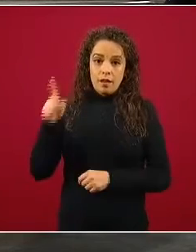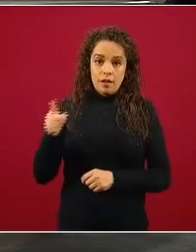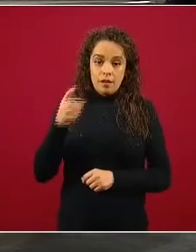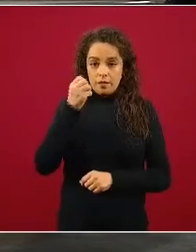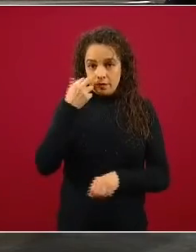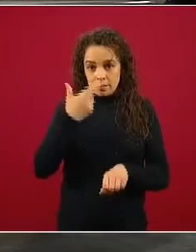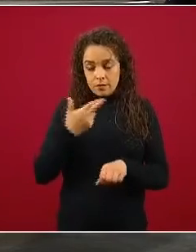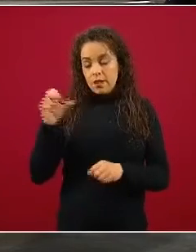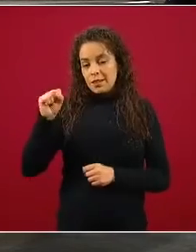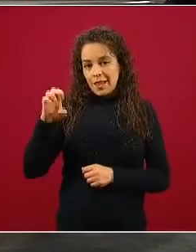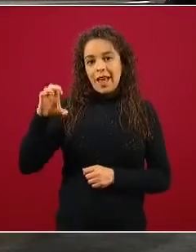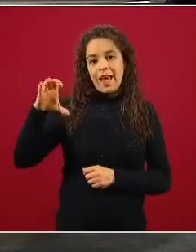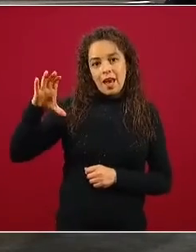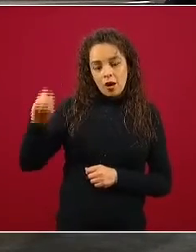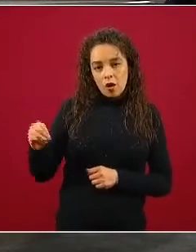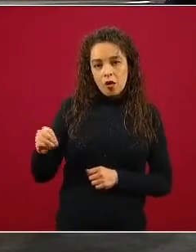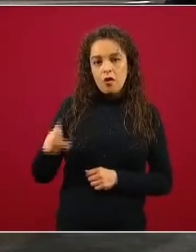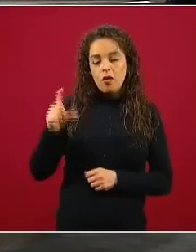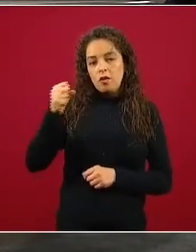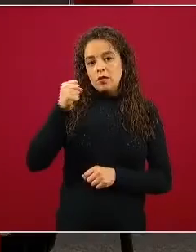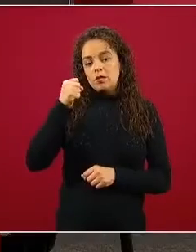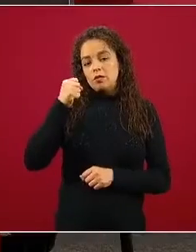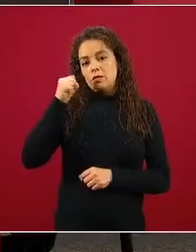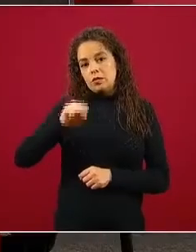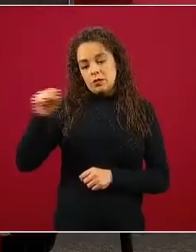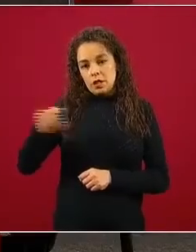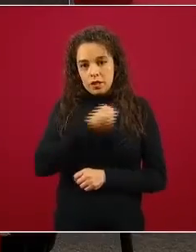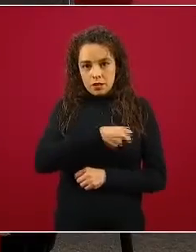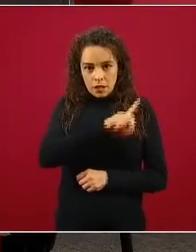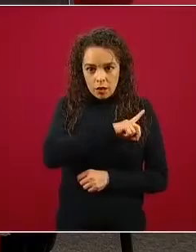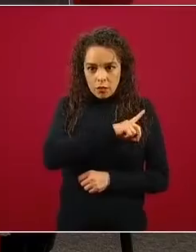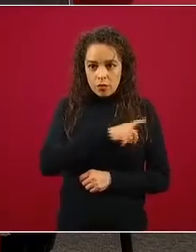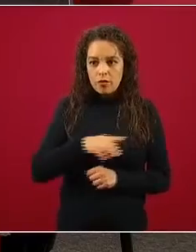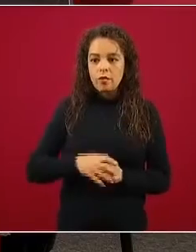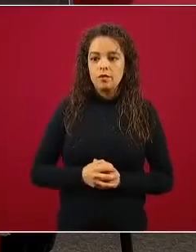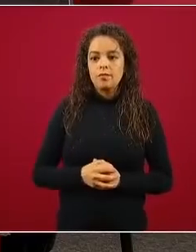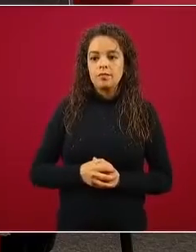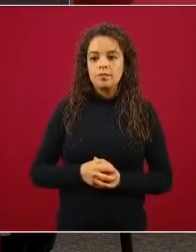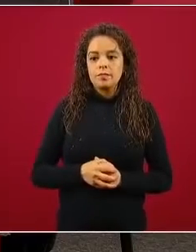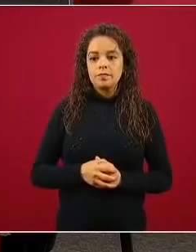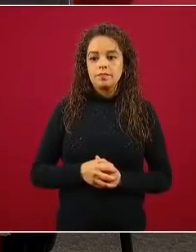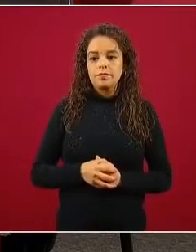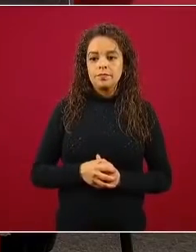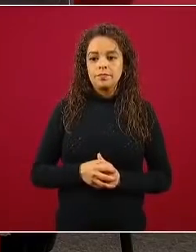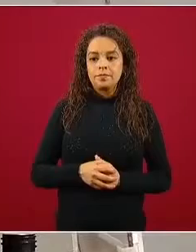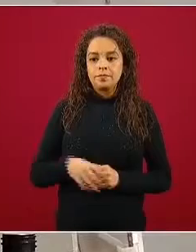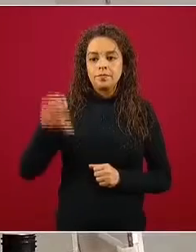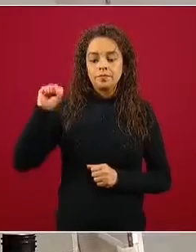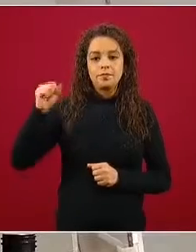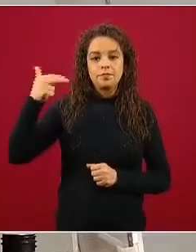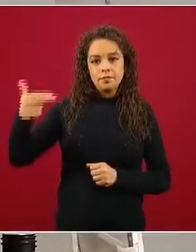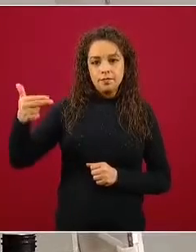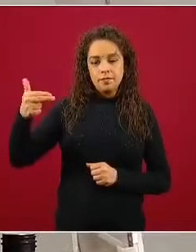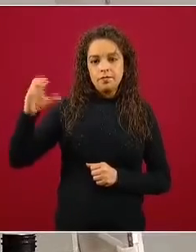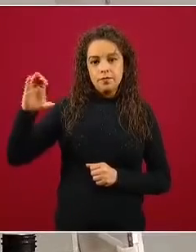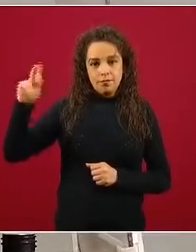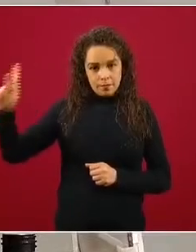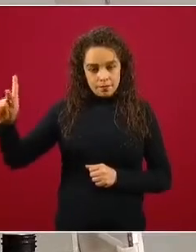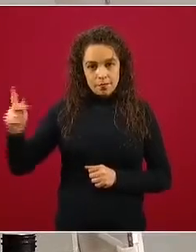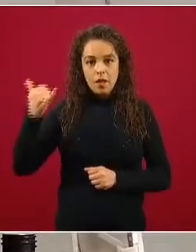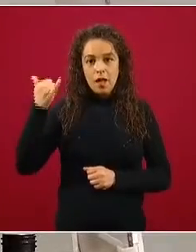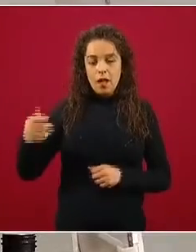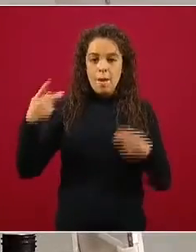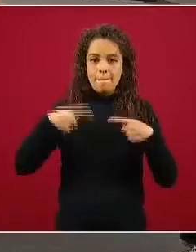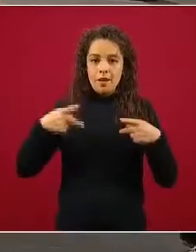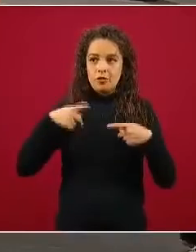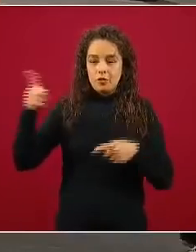de Economía, el secretario de Salud, el secretario de Hacienda, y vamos a hablar, y los funcionarios de la OMS,